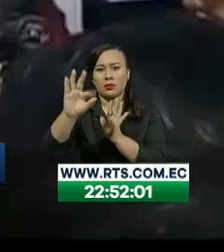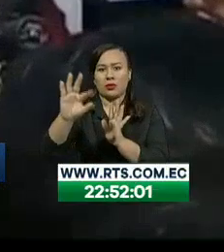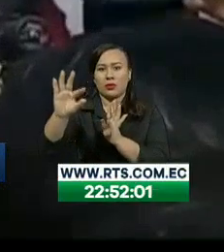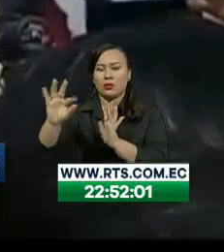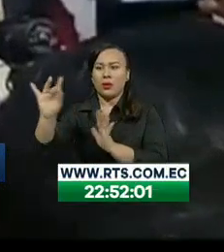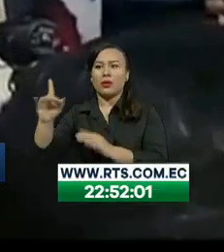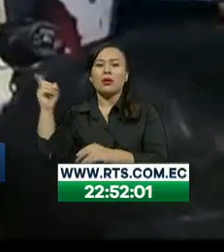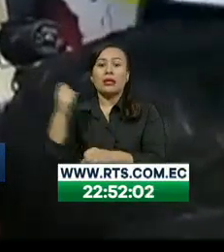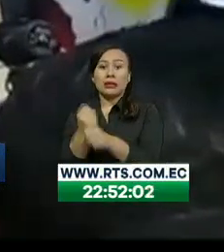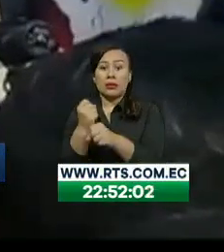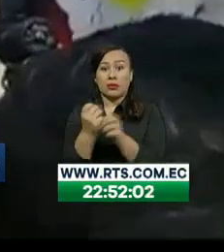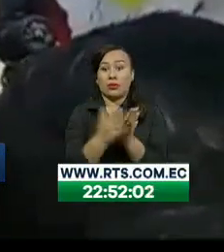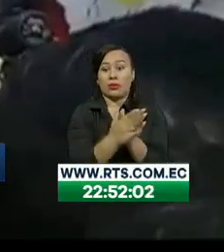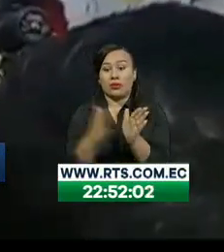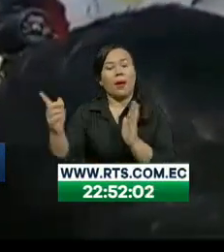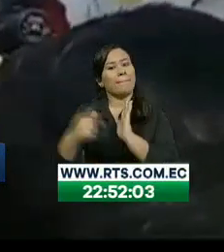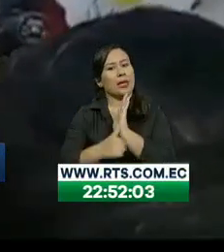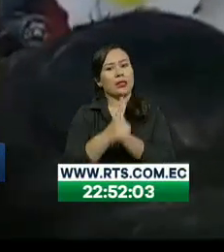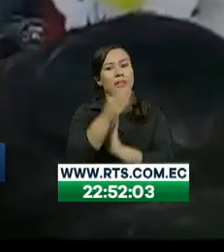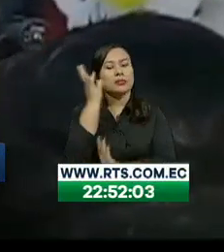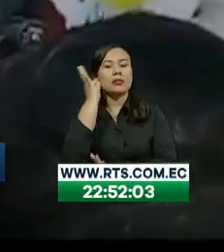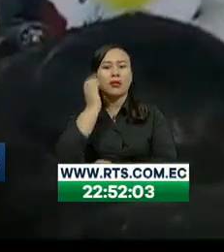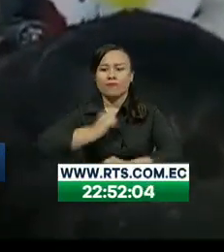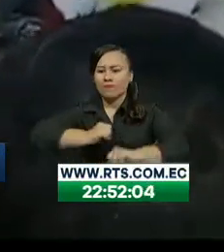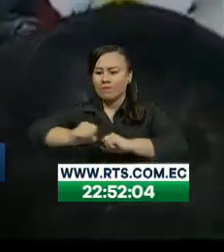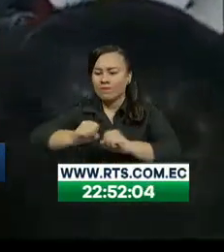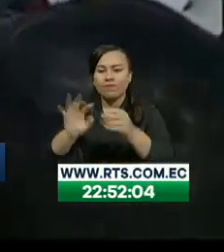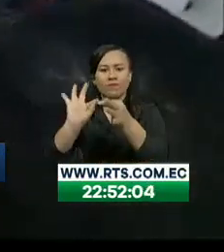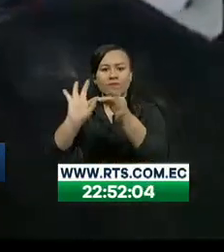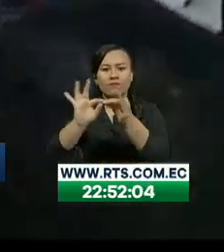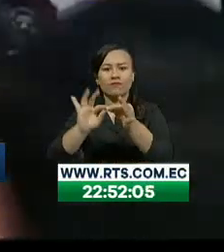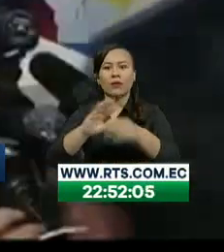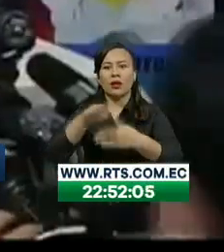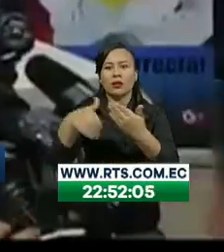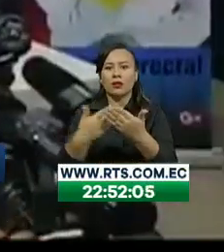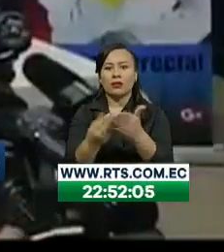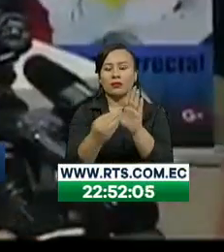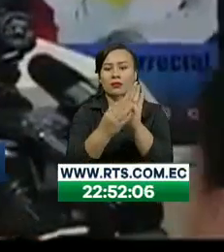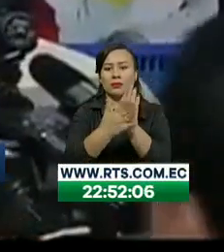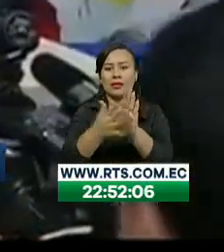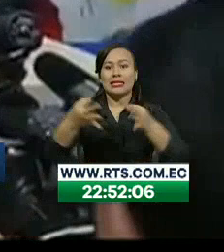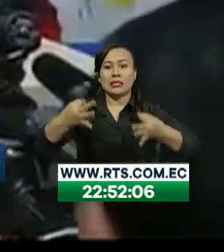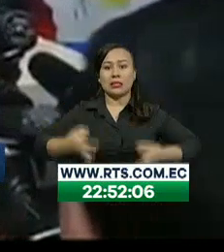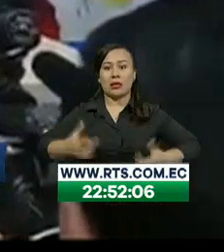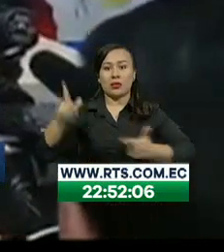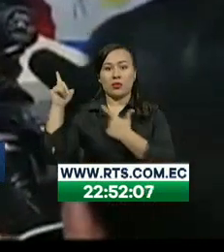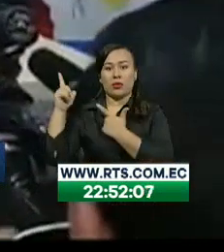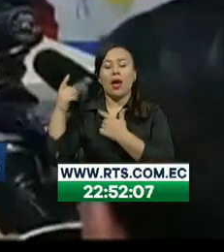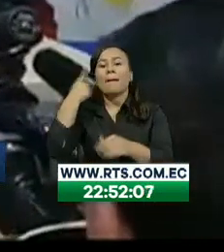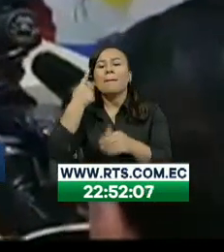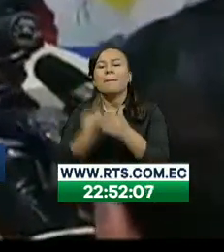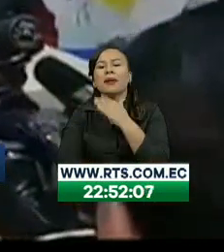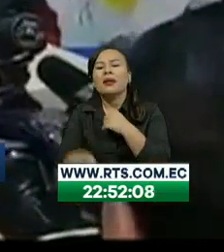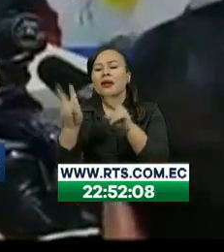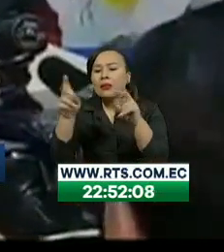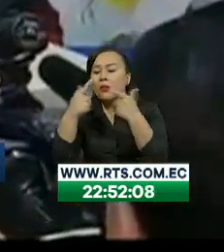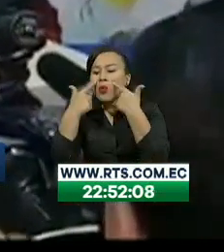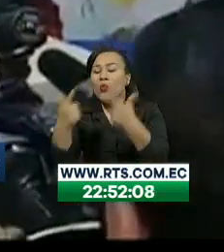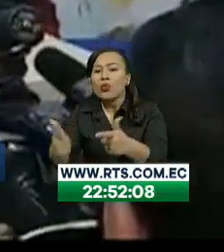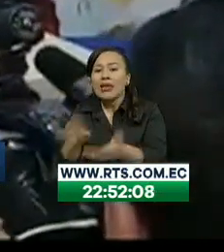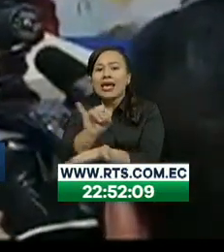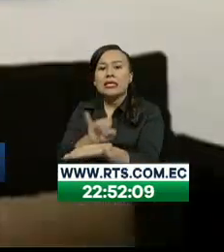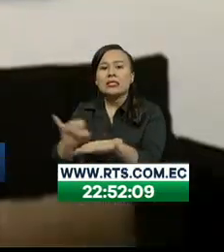prioridades durante su tiempo como ministra fue la instauración de medidas de seguridad con el objetivo de preservar las